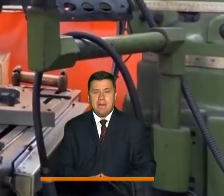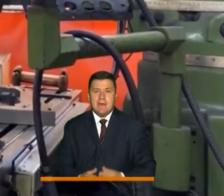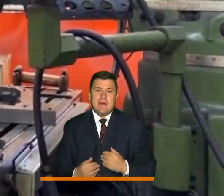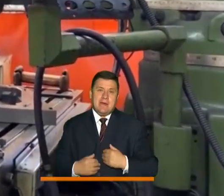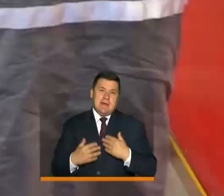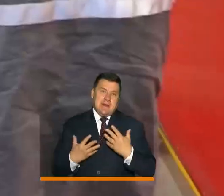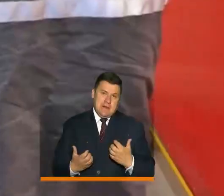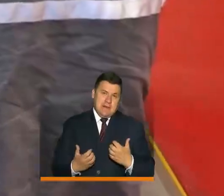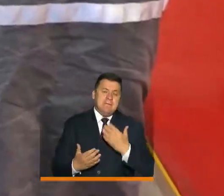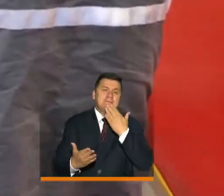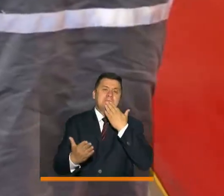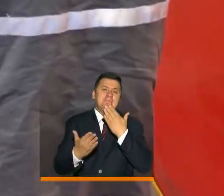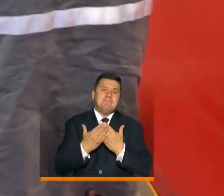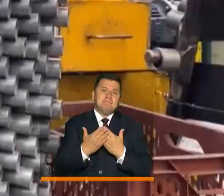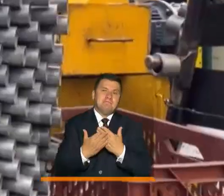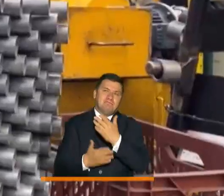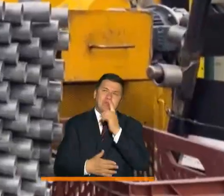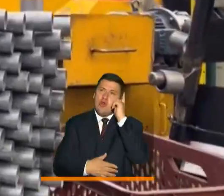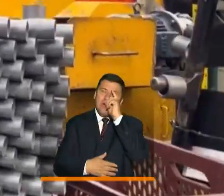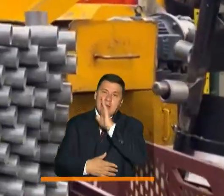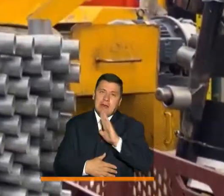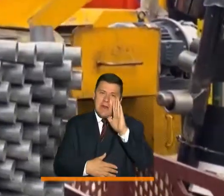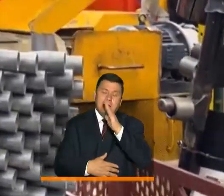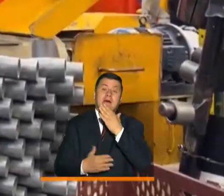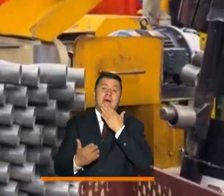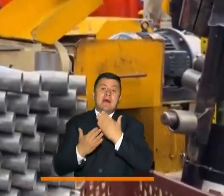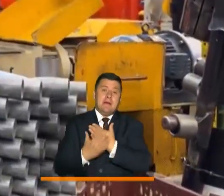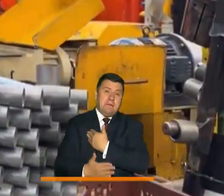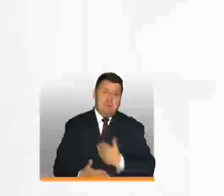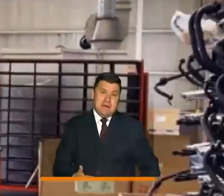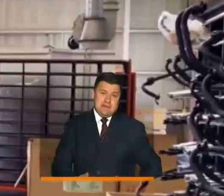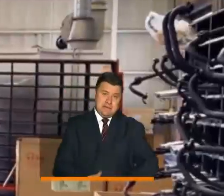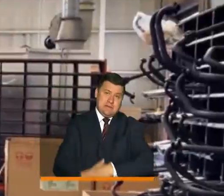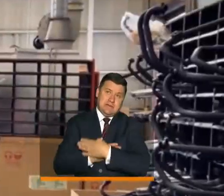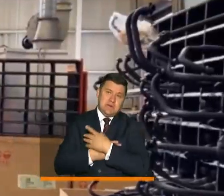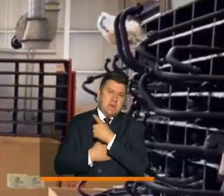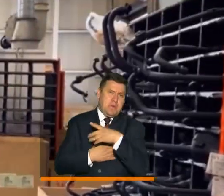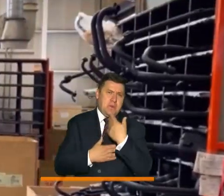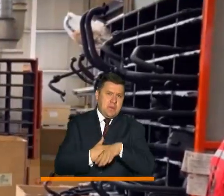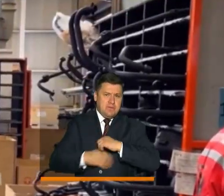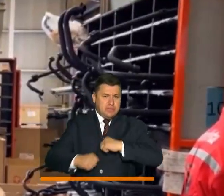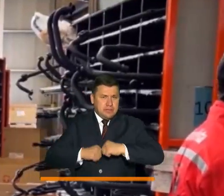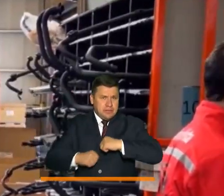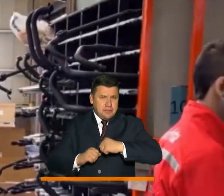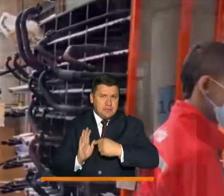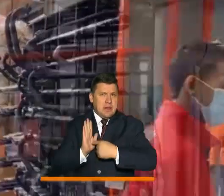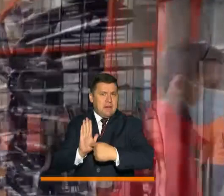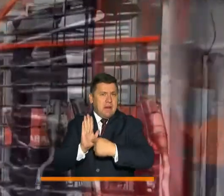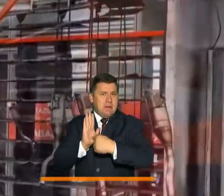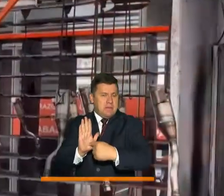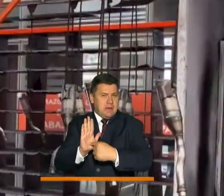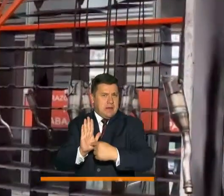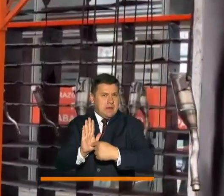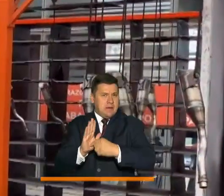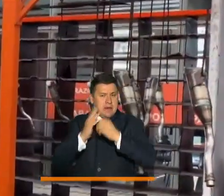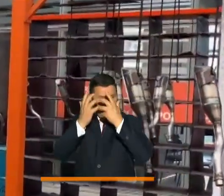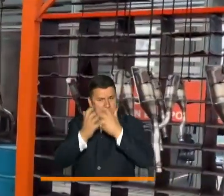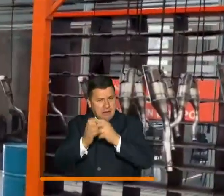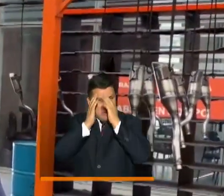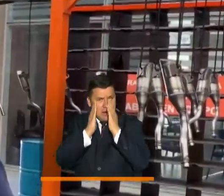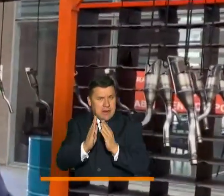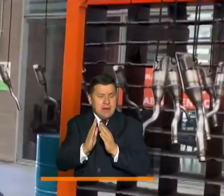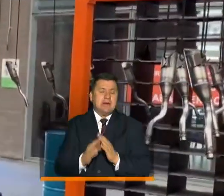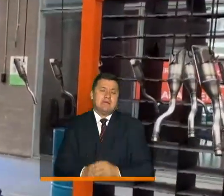Quiero dar gracias al Gobierno Nacional y a la Presidencia de la República por toda la ayuda que están prestando al tejido empresarial del